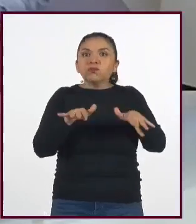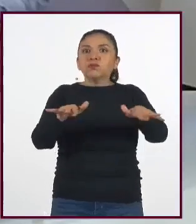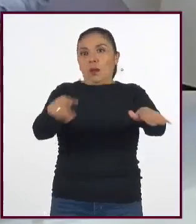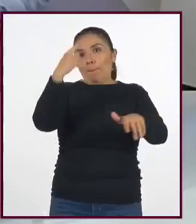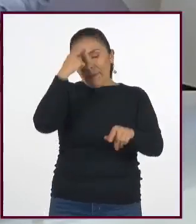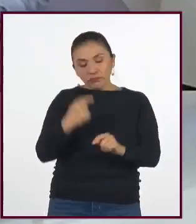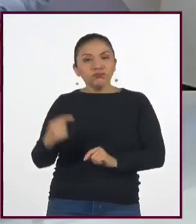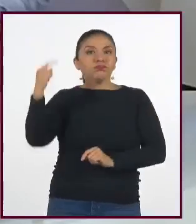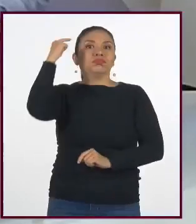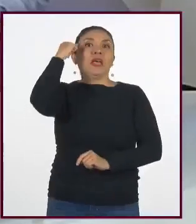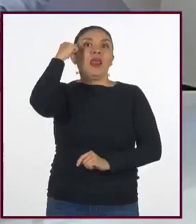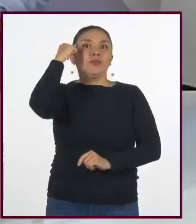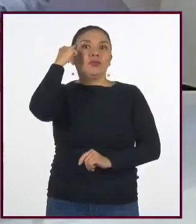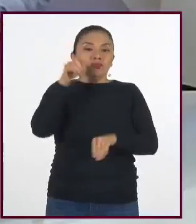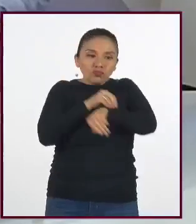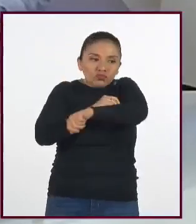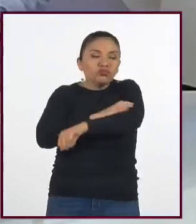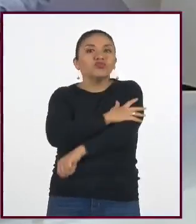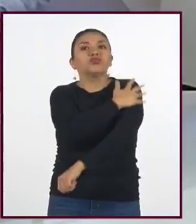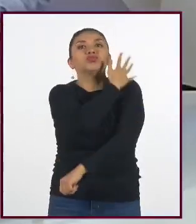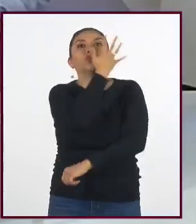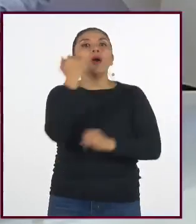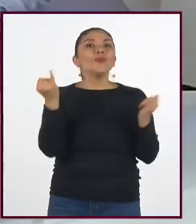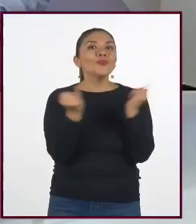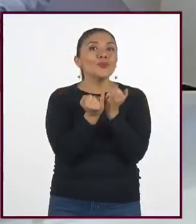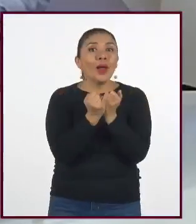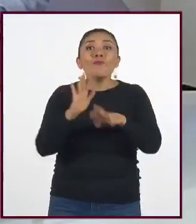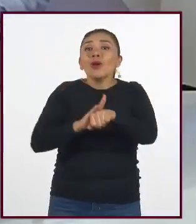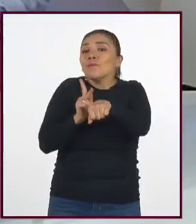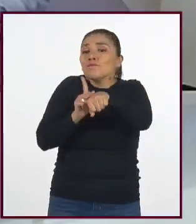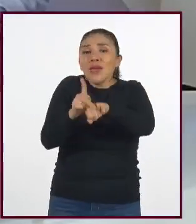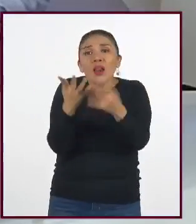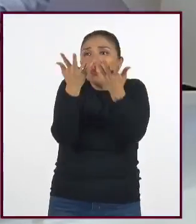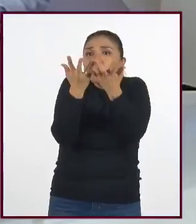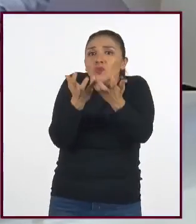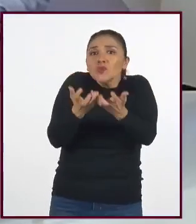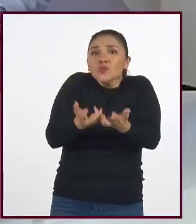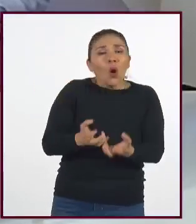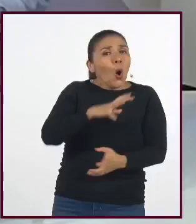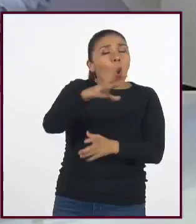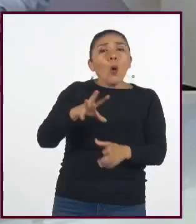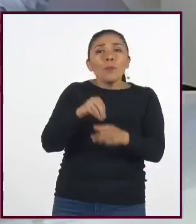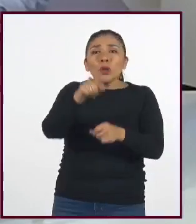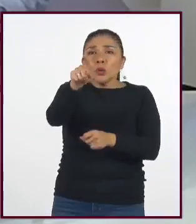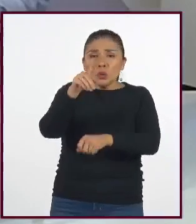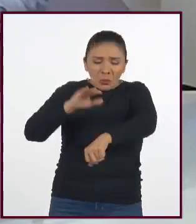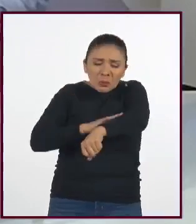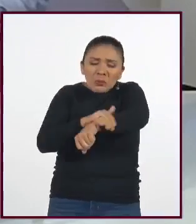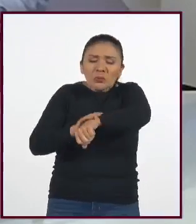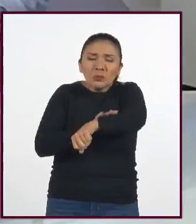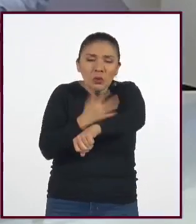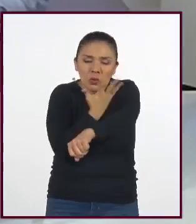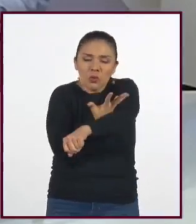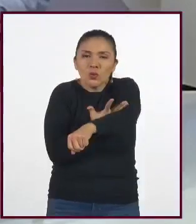cerebro. Sí, la piel es un órgano que va a absorber y que va a llevar todas estas sustancias que absorben al torrente